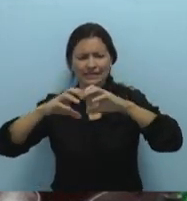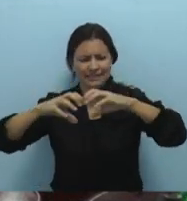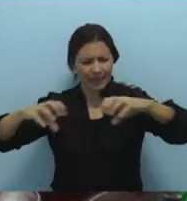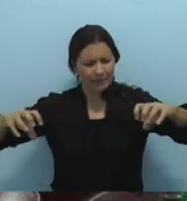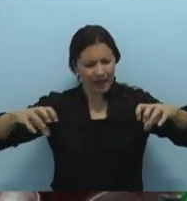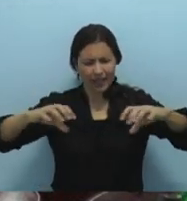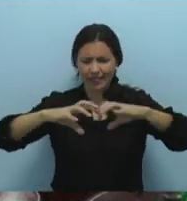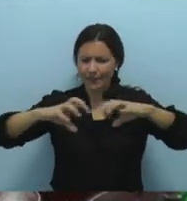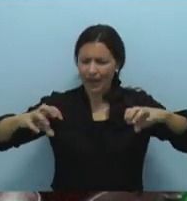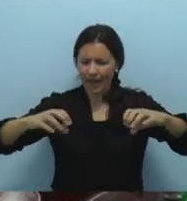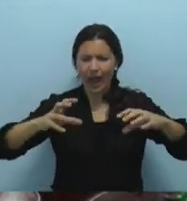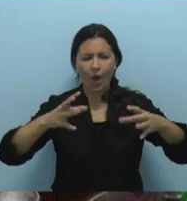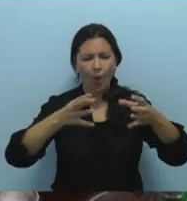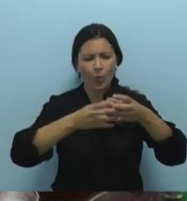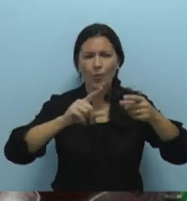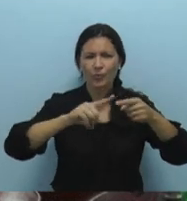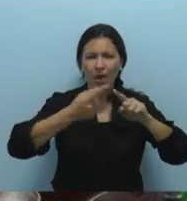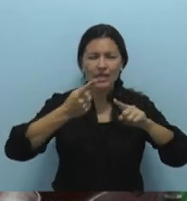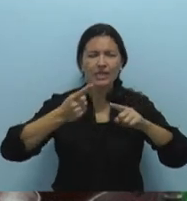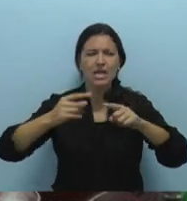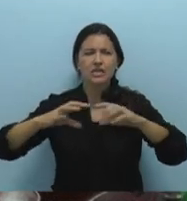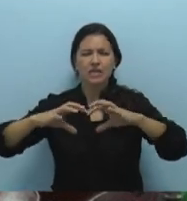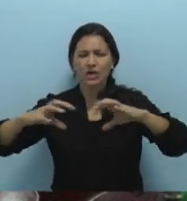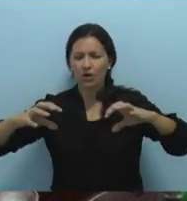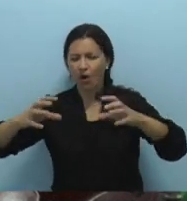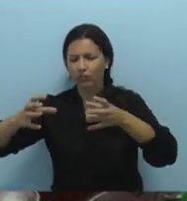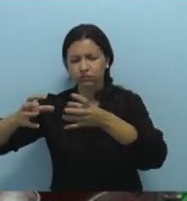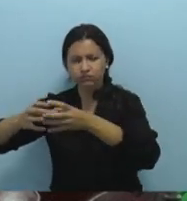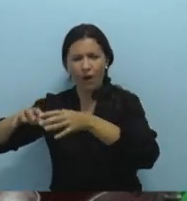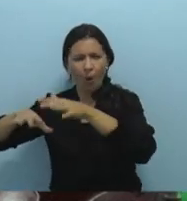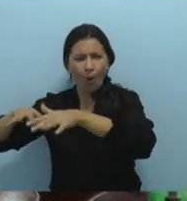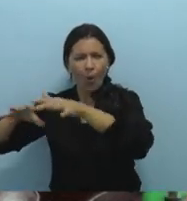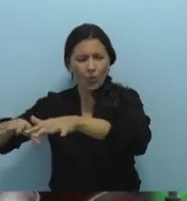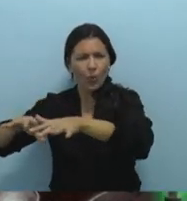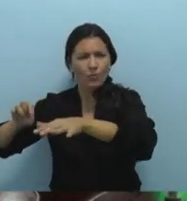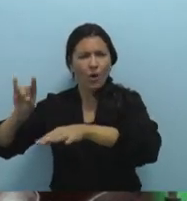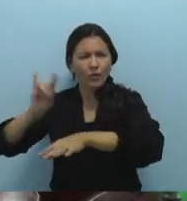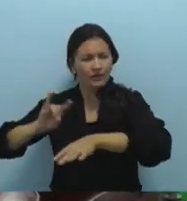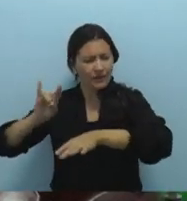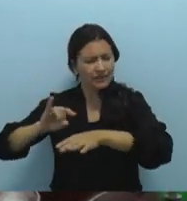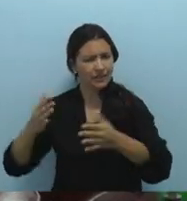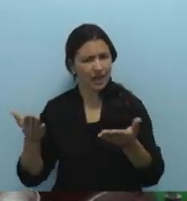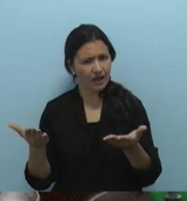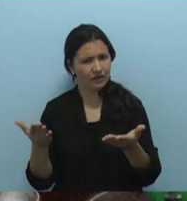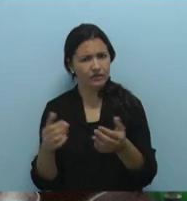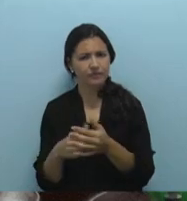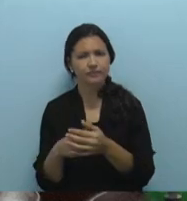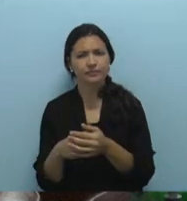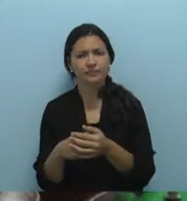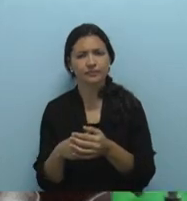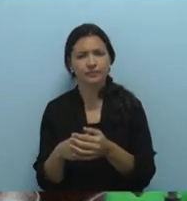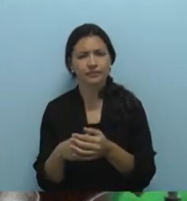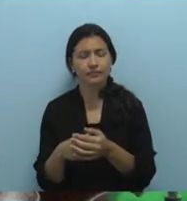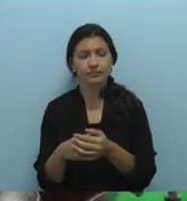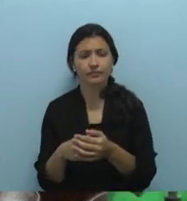es que parece que tuviésemos ese debate en una playa y no en un recinto, cuando en realidad